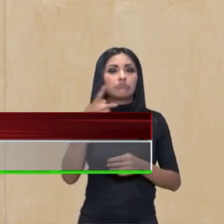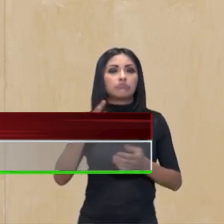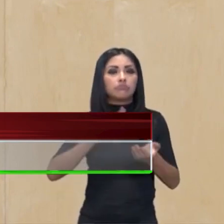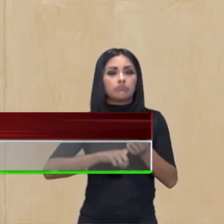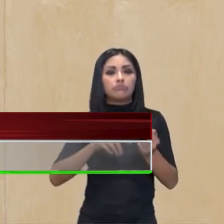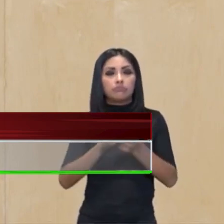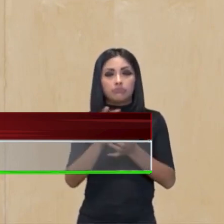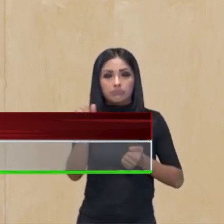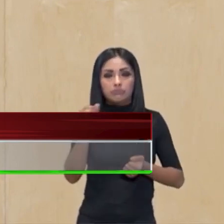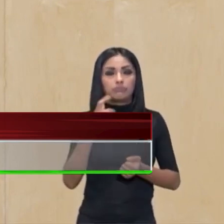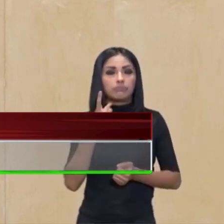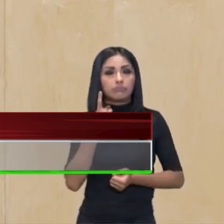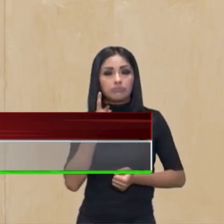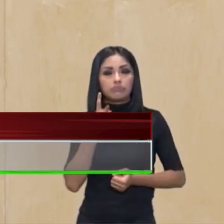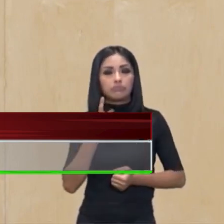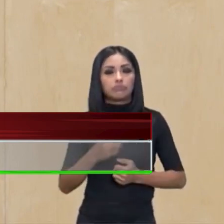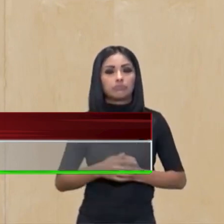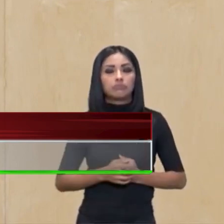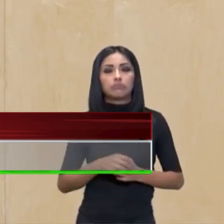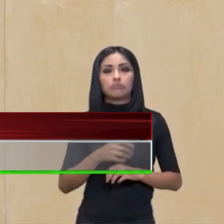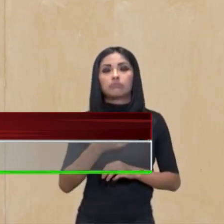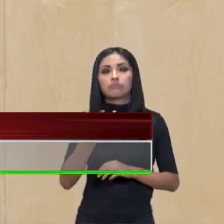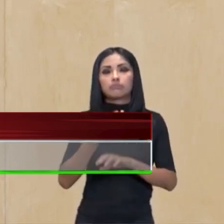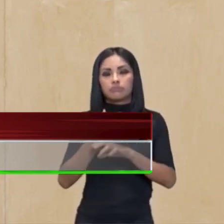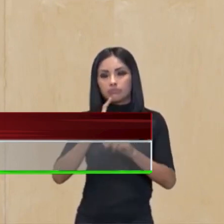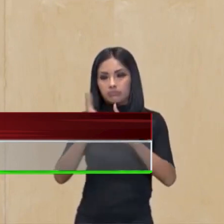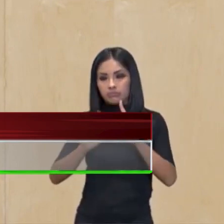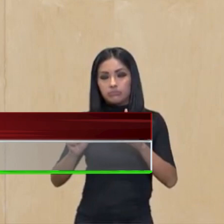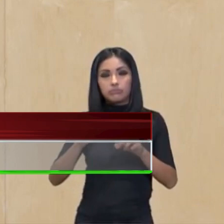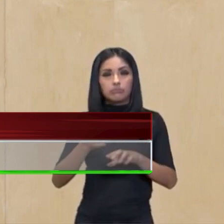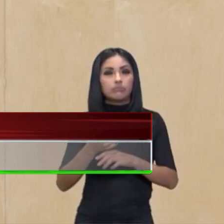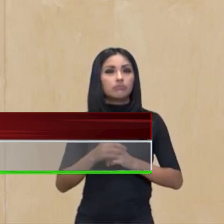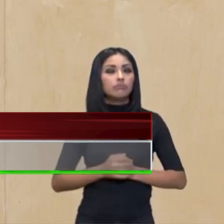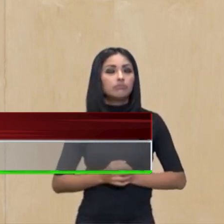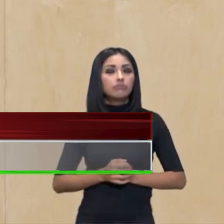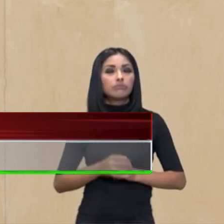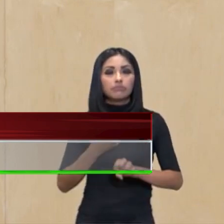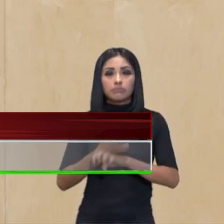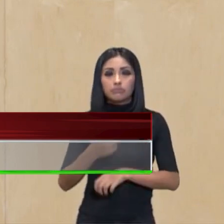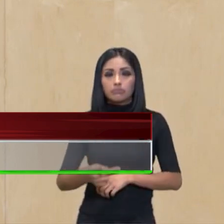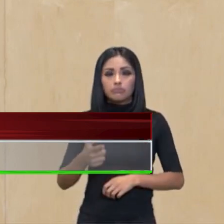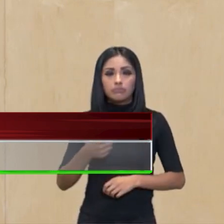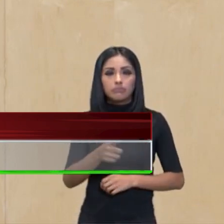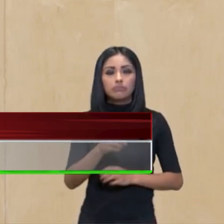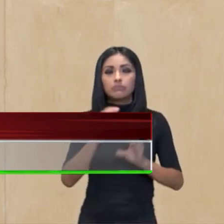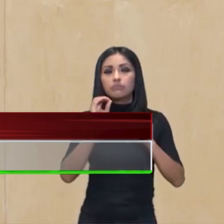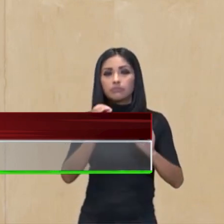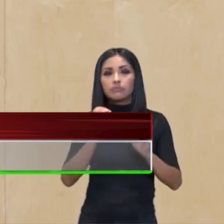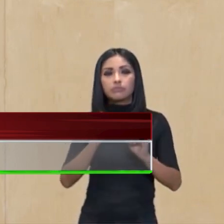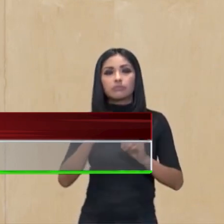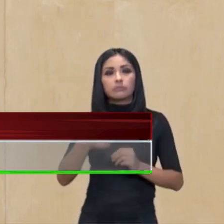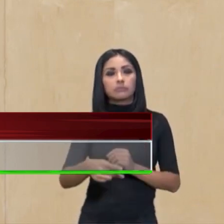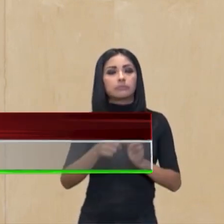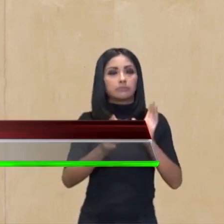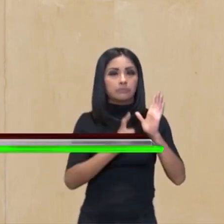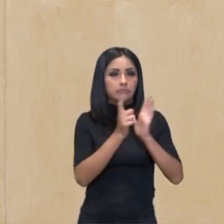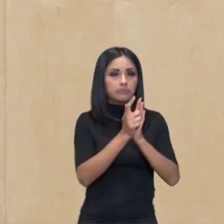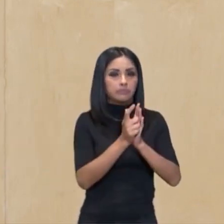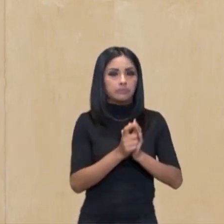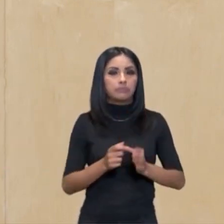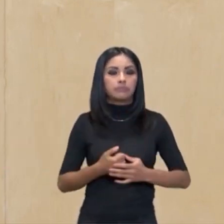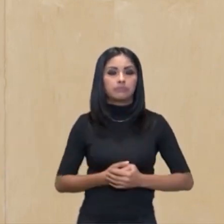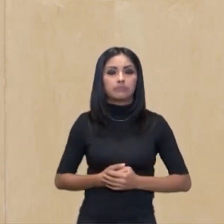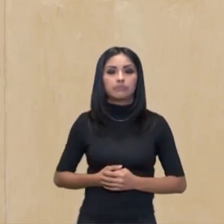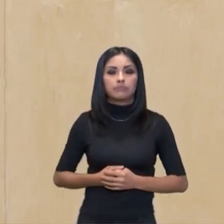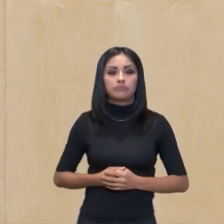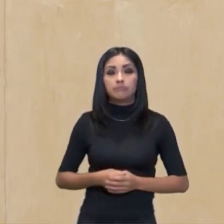contenidas en la constitución política de los Estados Unidos Mexicanos en la constitución política del Estado de Guanajuato o en la presente ley la Ley